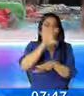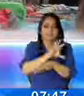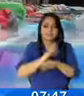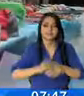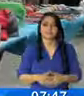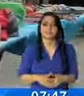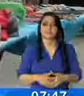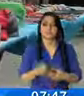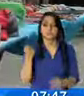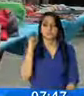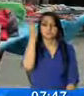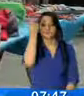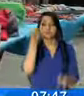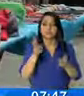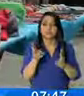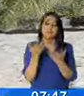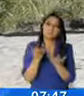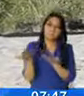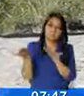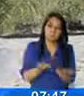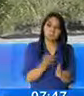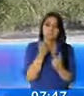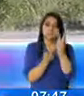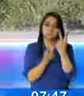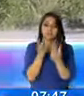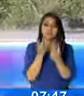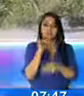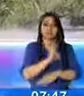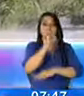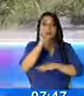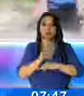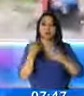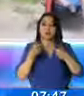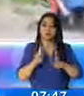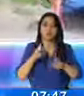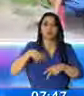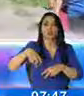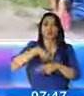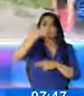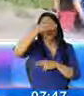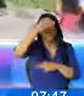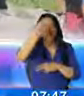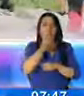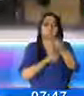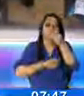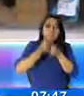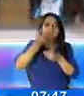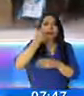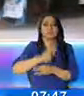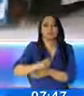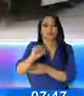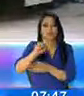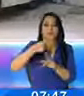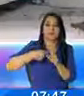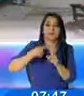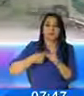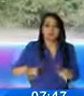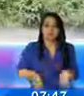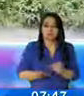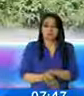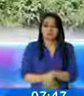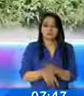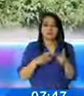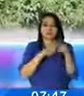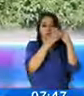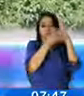no la sierra también Espera a Los visitantes imbabura ofrece turismo cultural gastronómico y de aventura el mercado de ponchos y la cascada